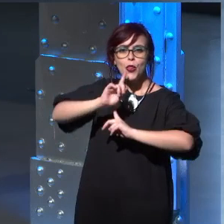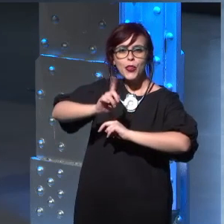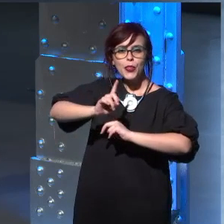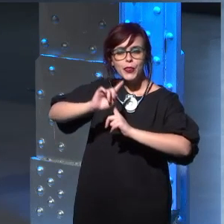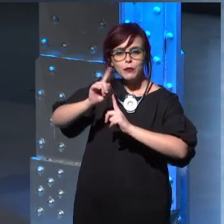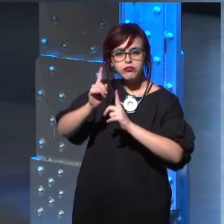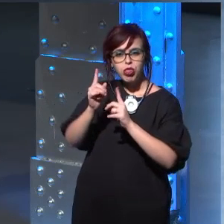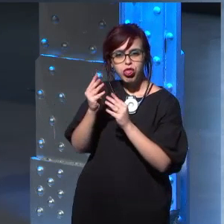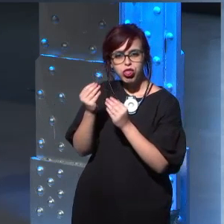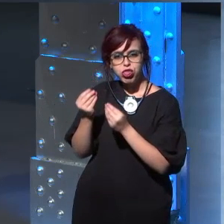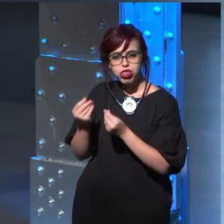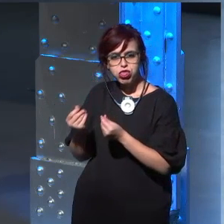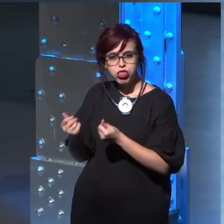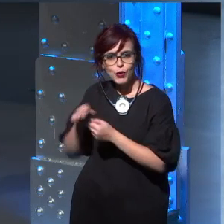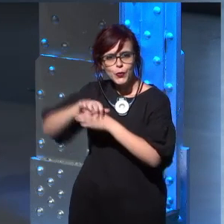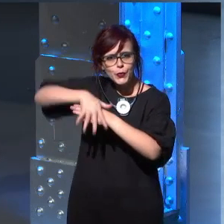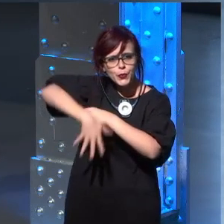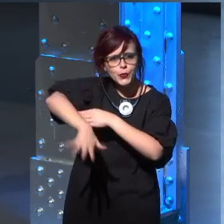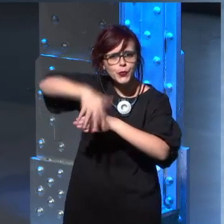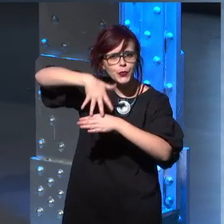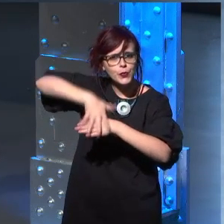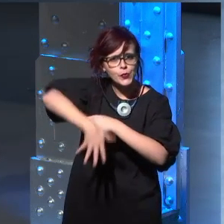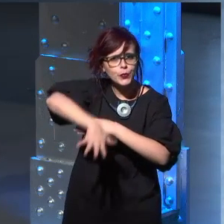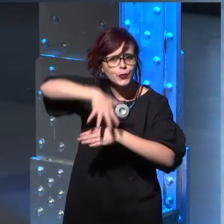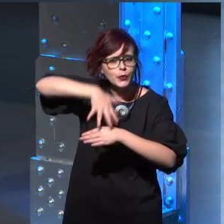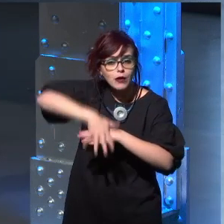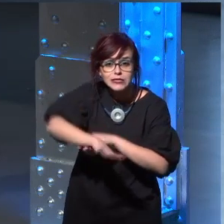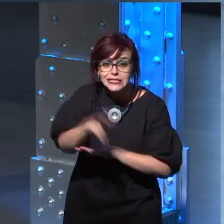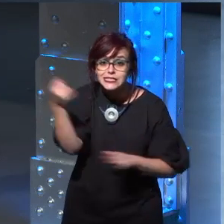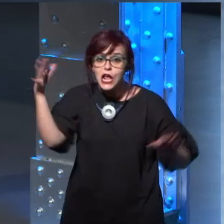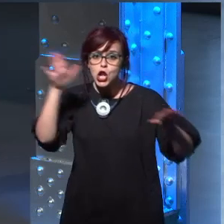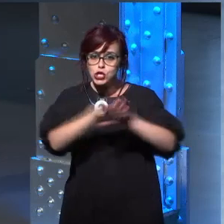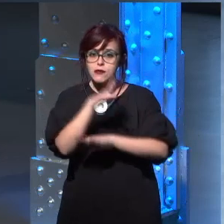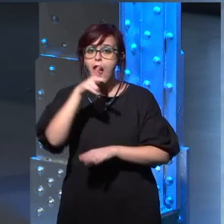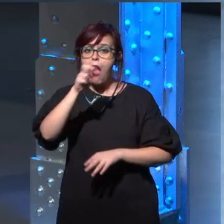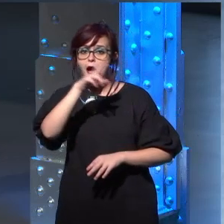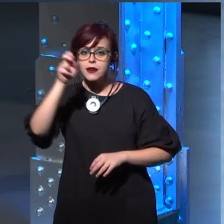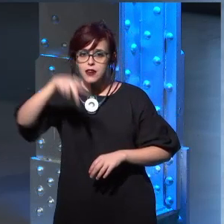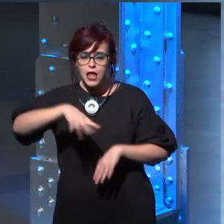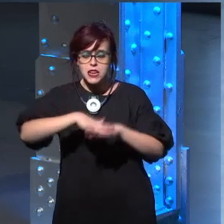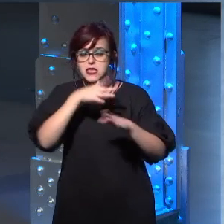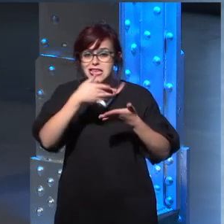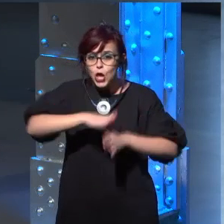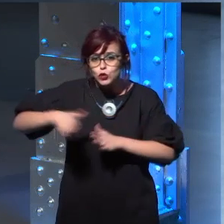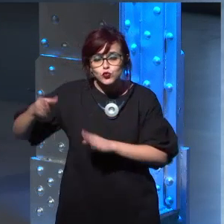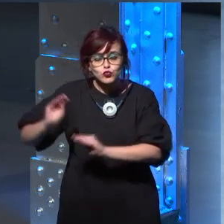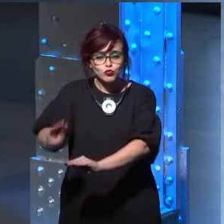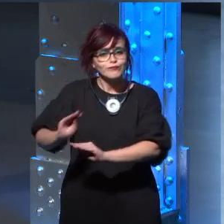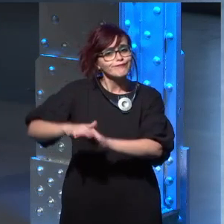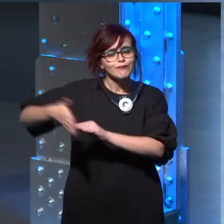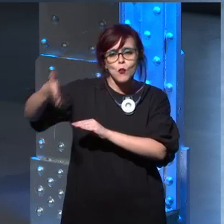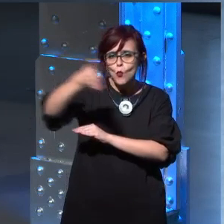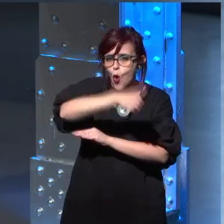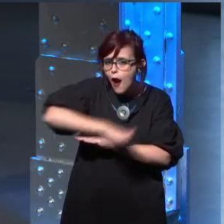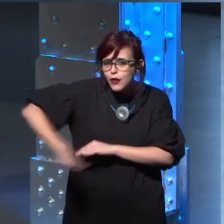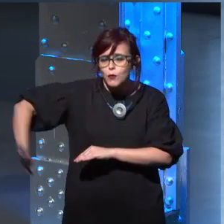piedra fundida se deslizaban por los muros. Esa noche, Harren y sus últimos hijos murieron en los fuegos que engulleron la